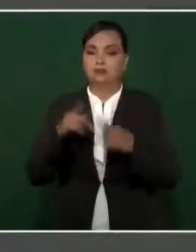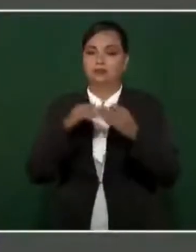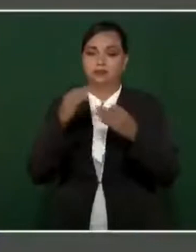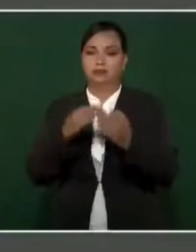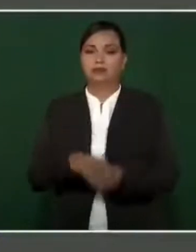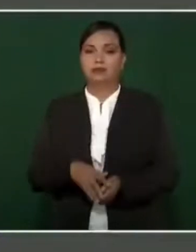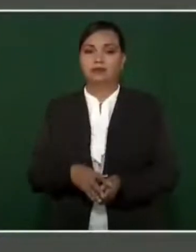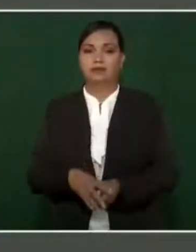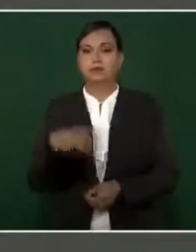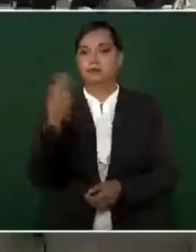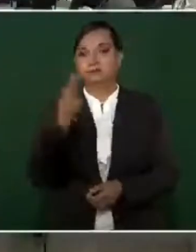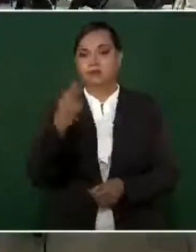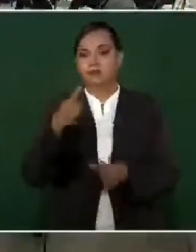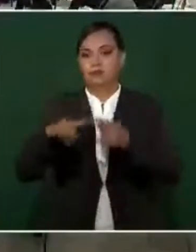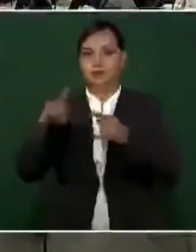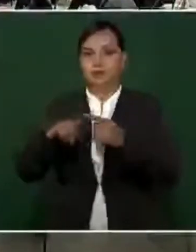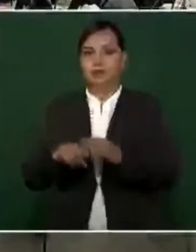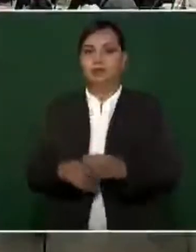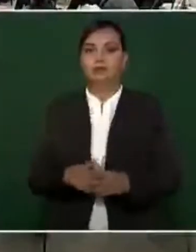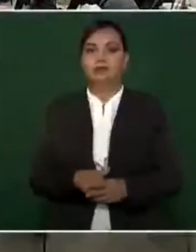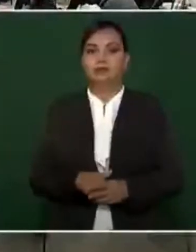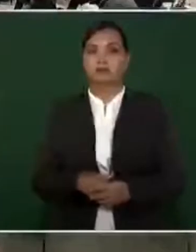Bueno, una mujer de aquí,